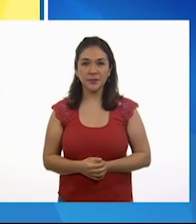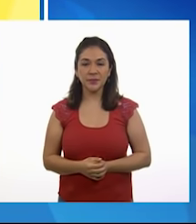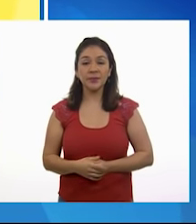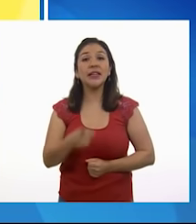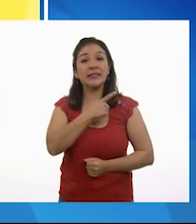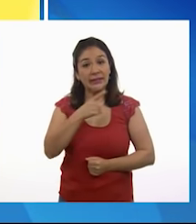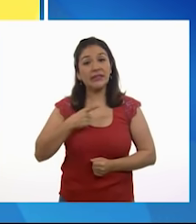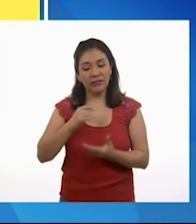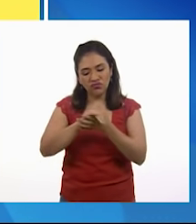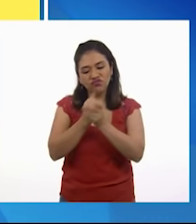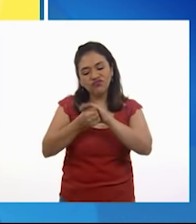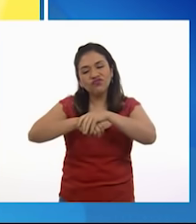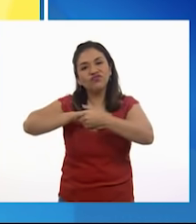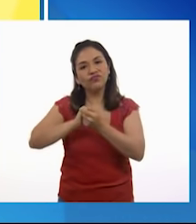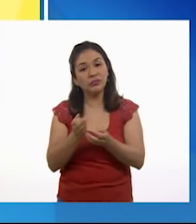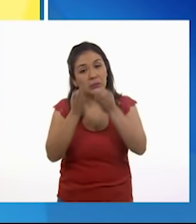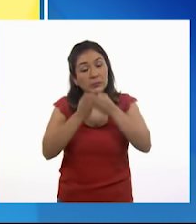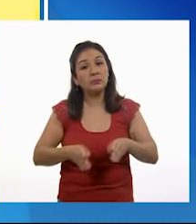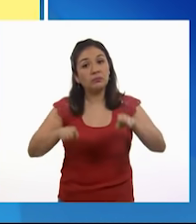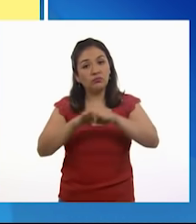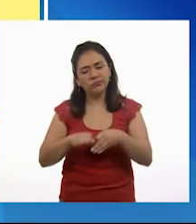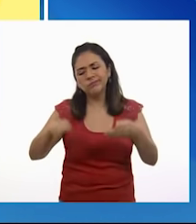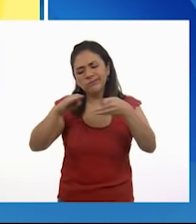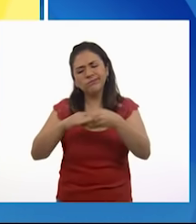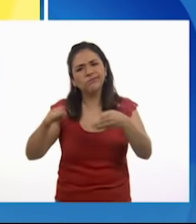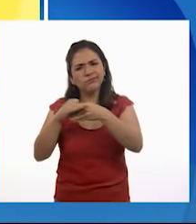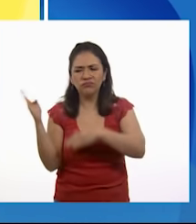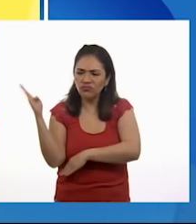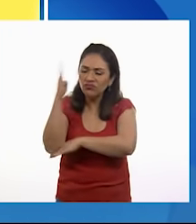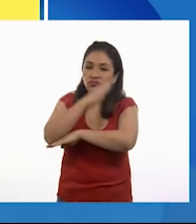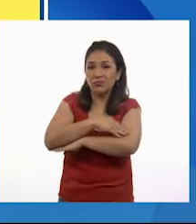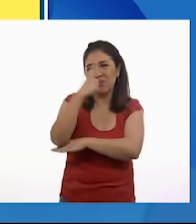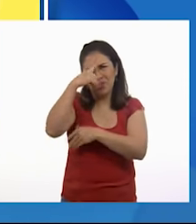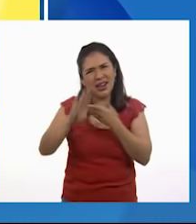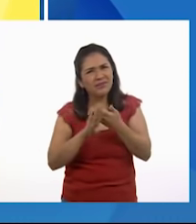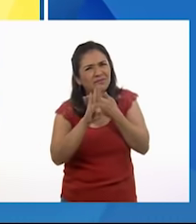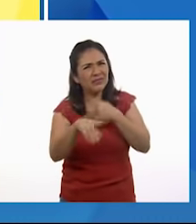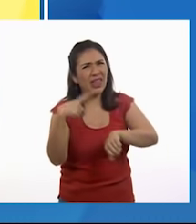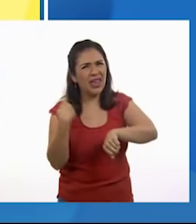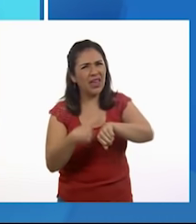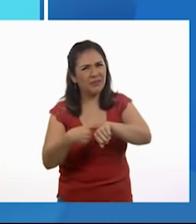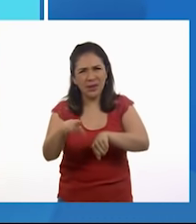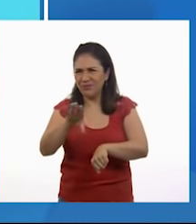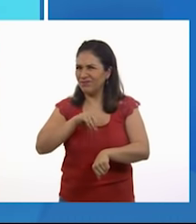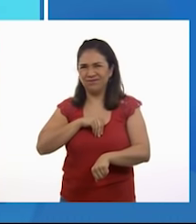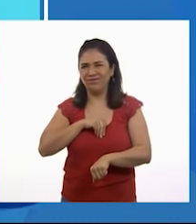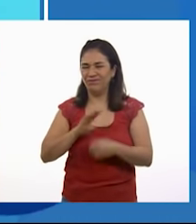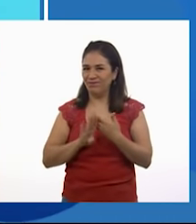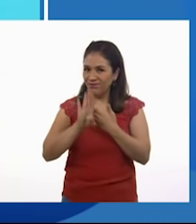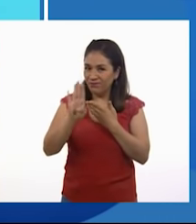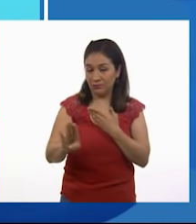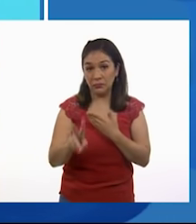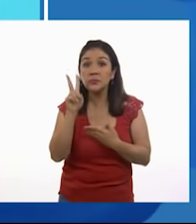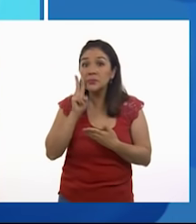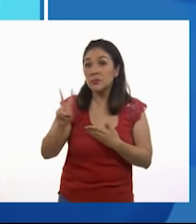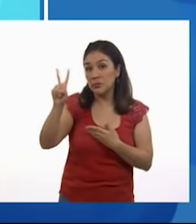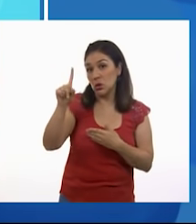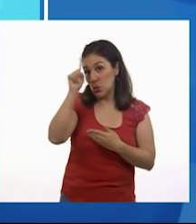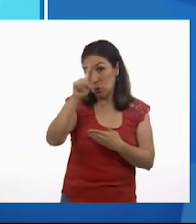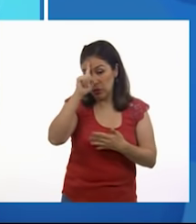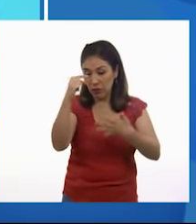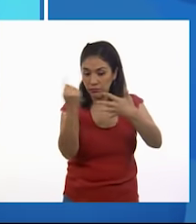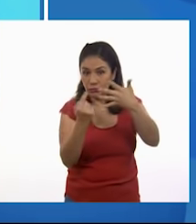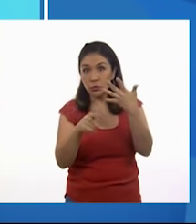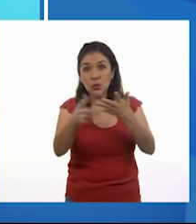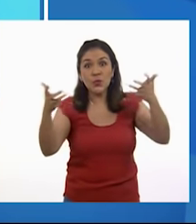lavarnos las manos varias veces al día es importante para prevenir cualquier enfermedad sigue estos pasos para